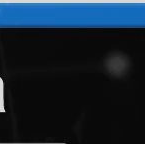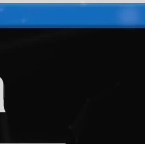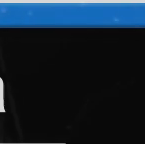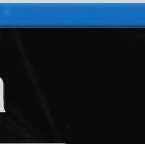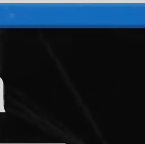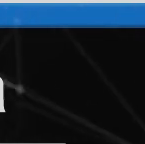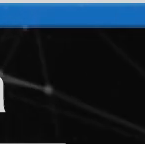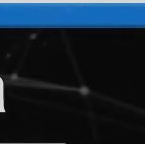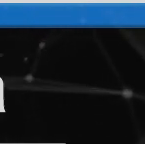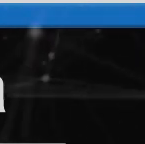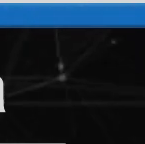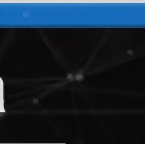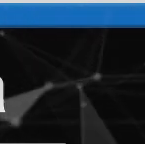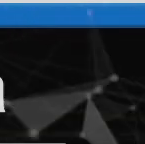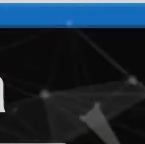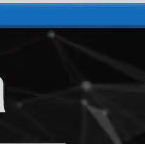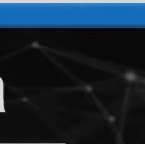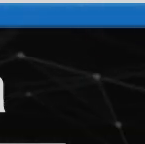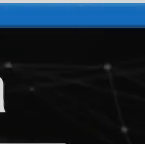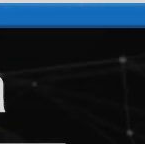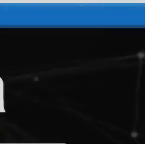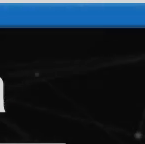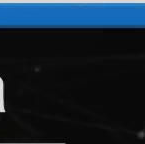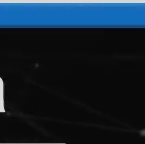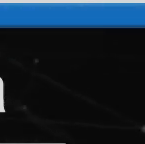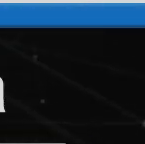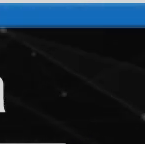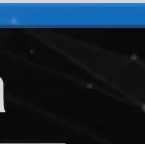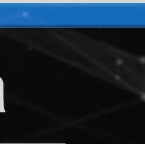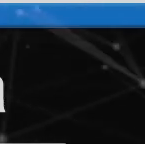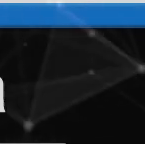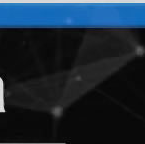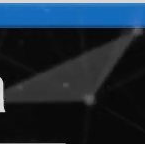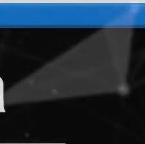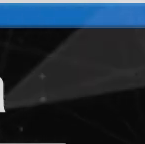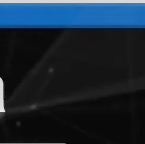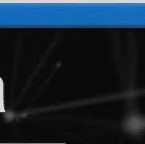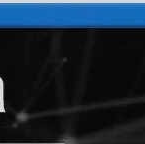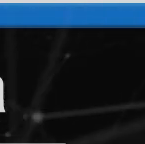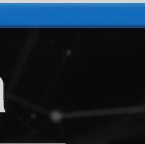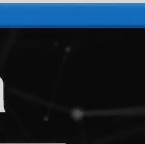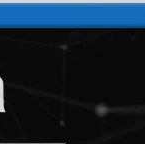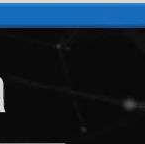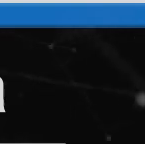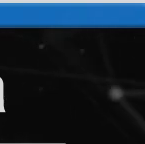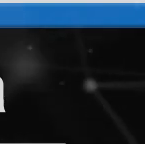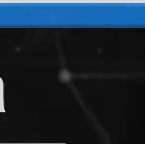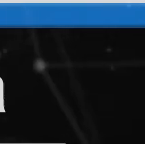La conferencia del presidente Andrés Manuel López Obrador en 5 minutos o menos.